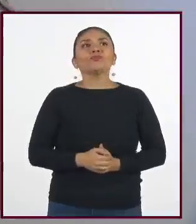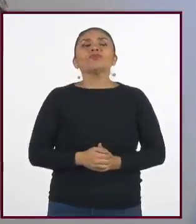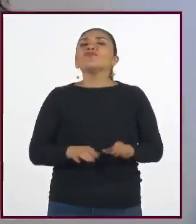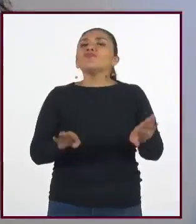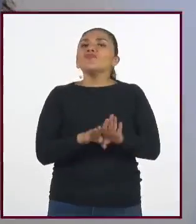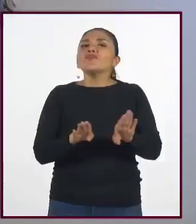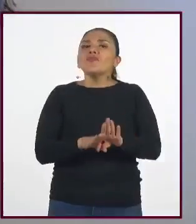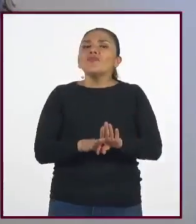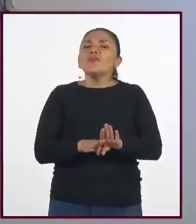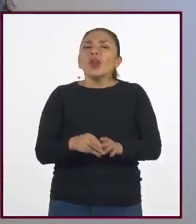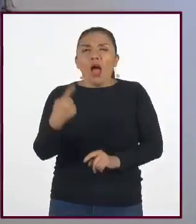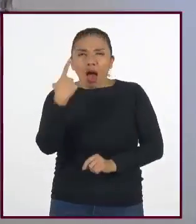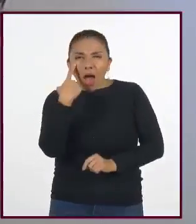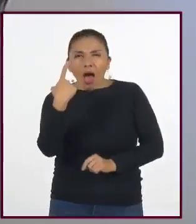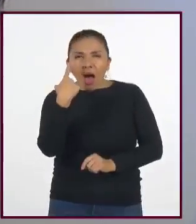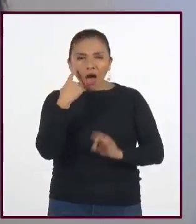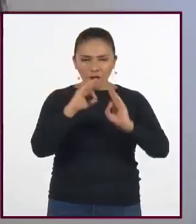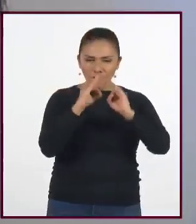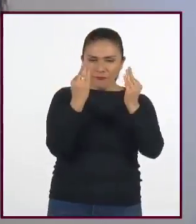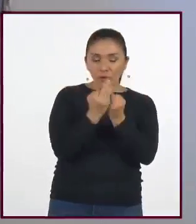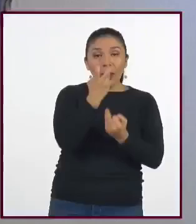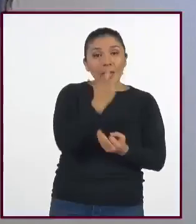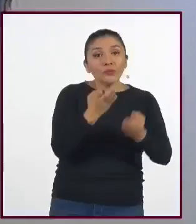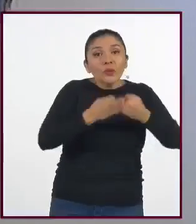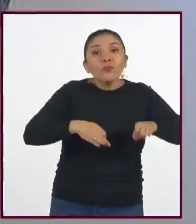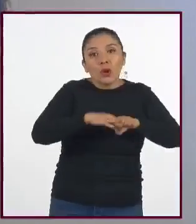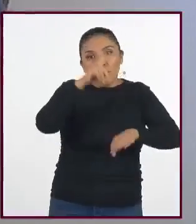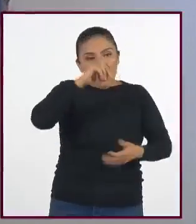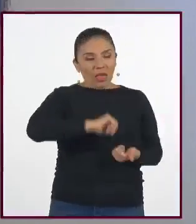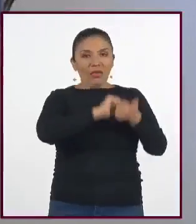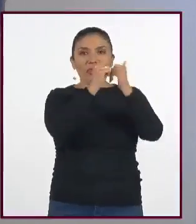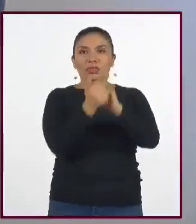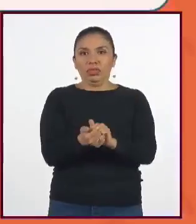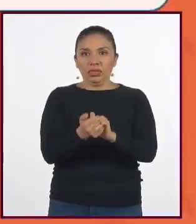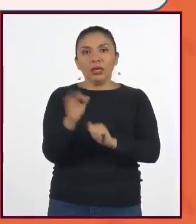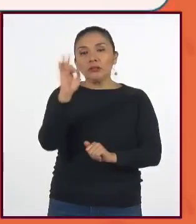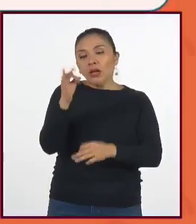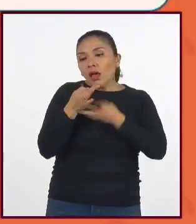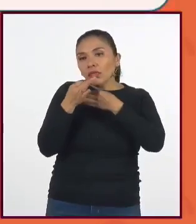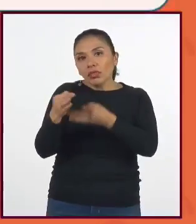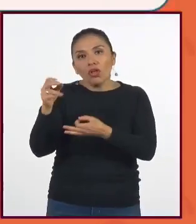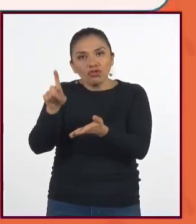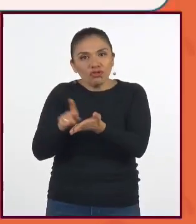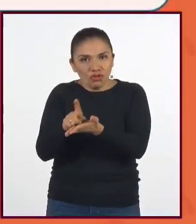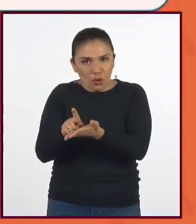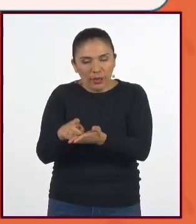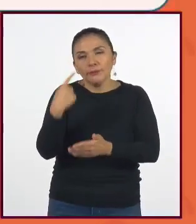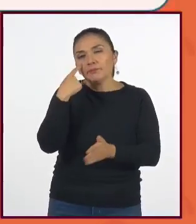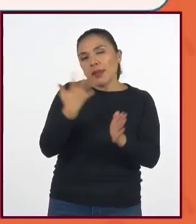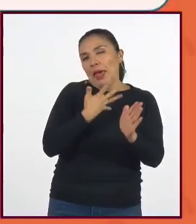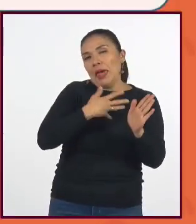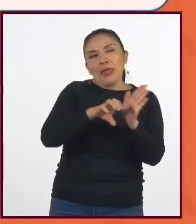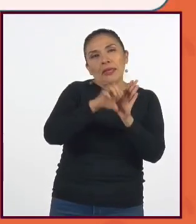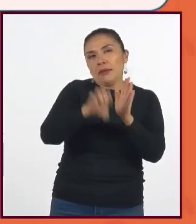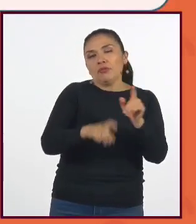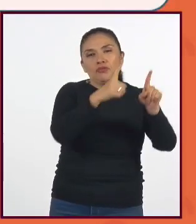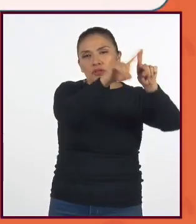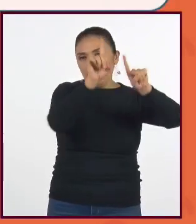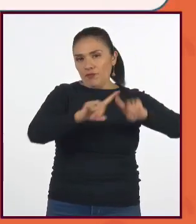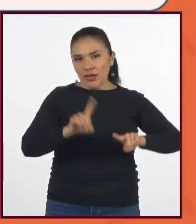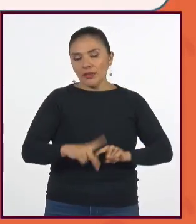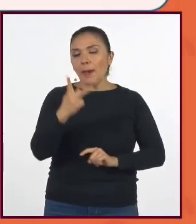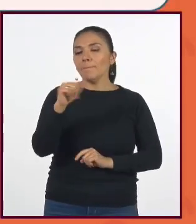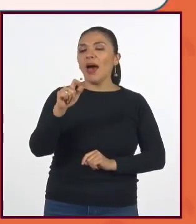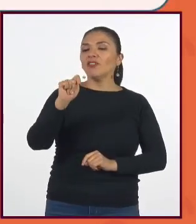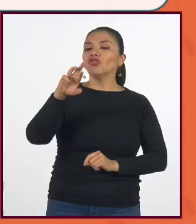rol importante en el efecto, en el efecto del consumo de la sustancia. Entonces tenemos diferentes patrones